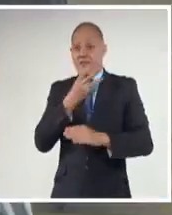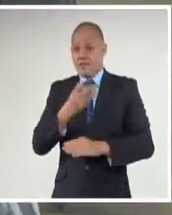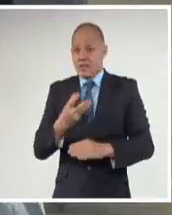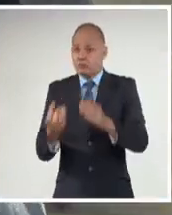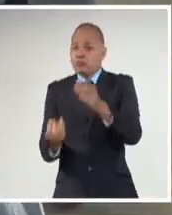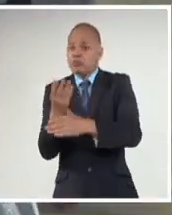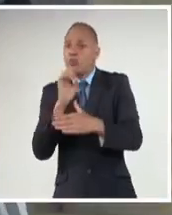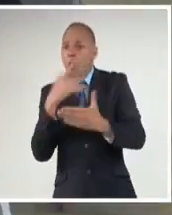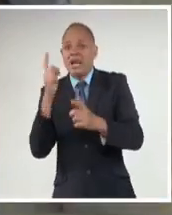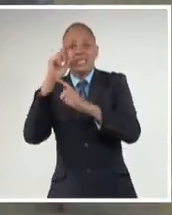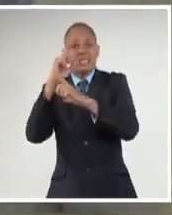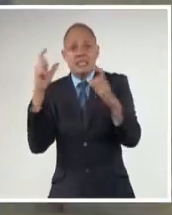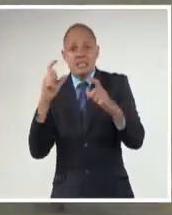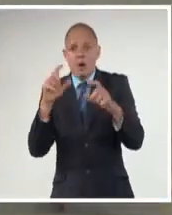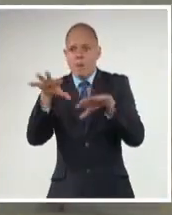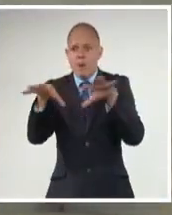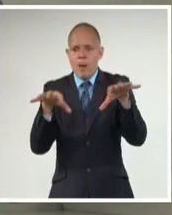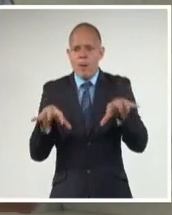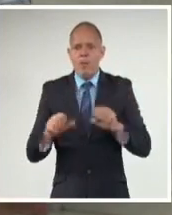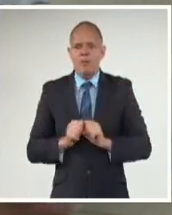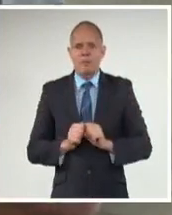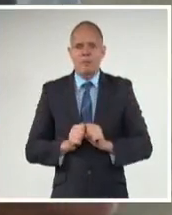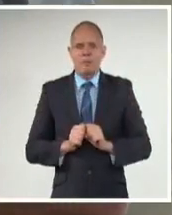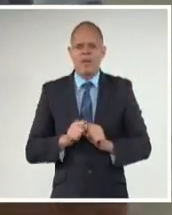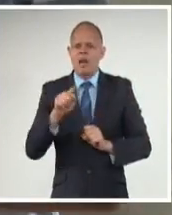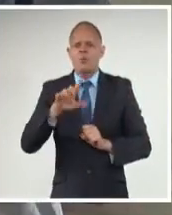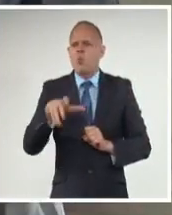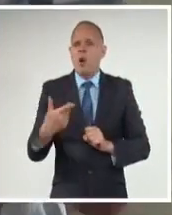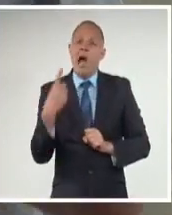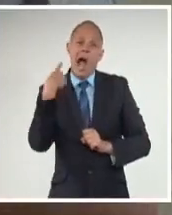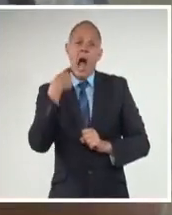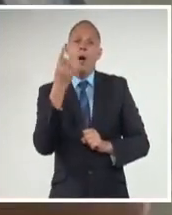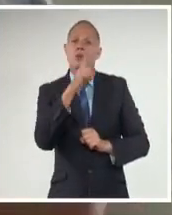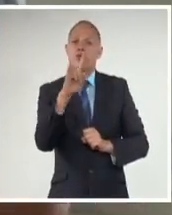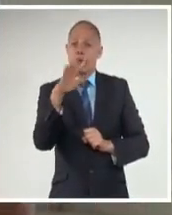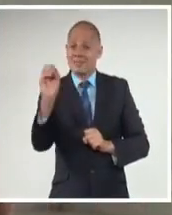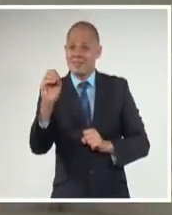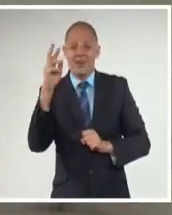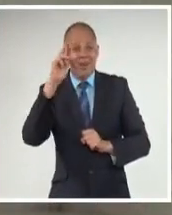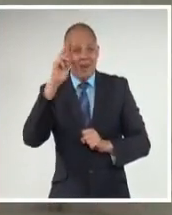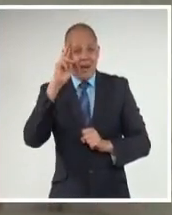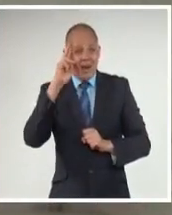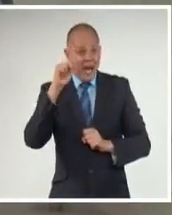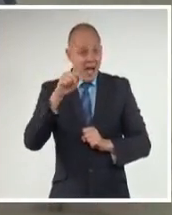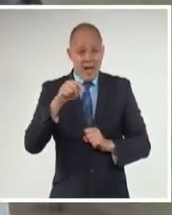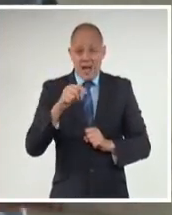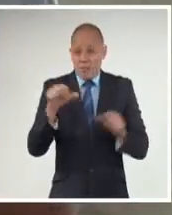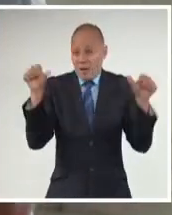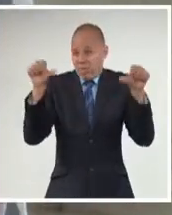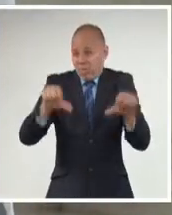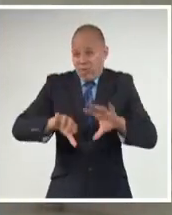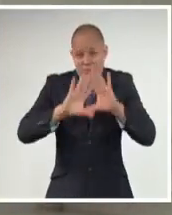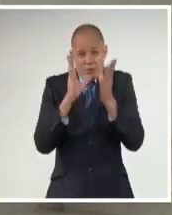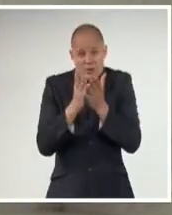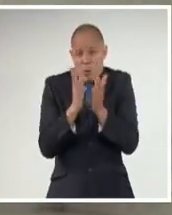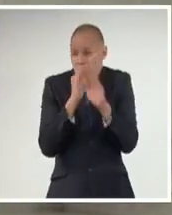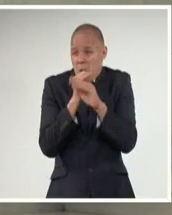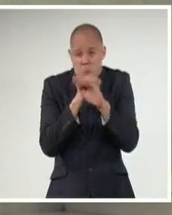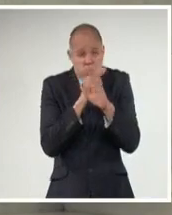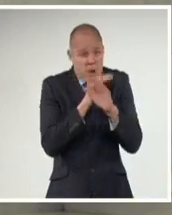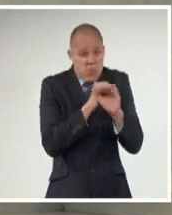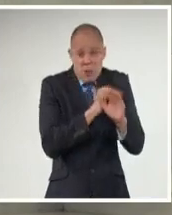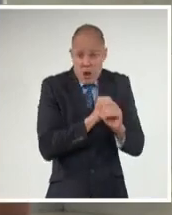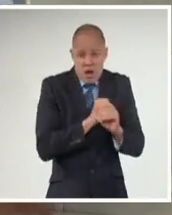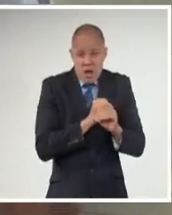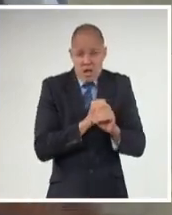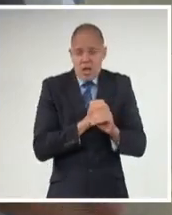la biotecnología en los años de periodo especial, cuando la gente estaba apostando a otras cosas. Y miren hoy el futuro. Nosotros,